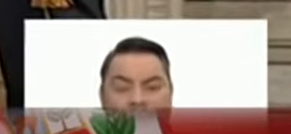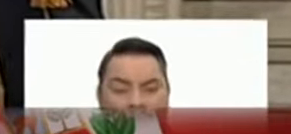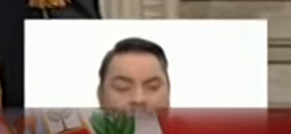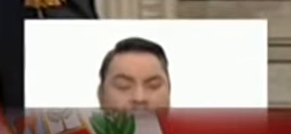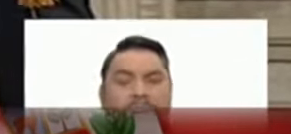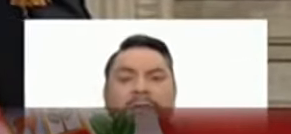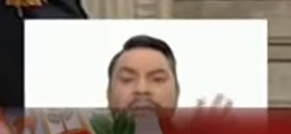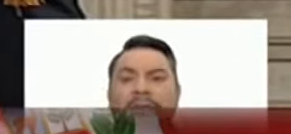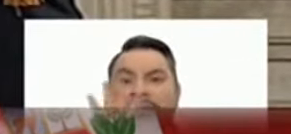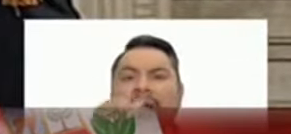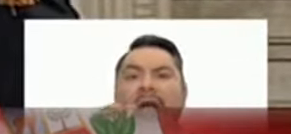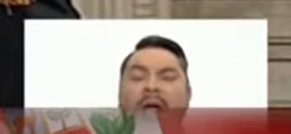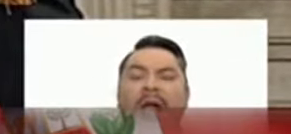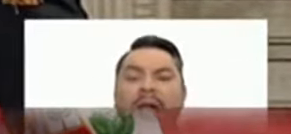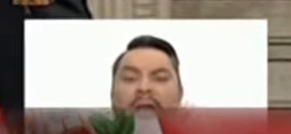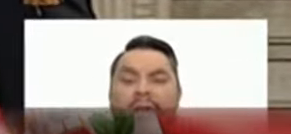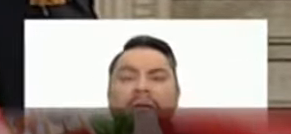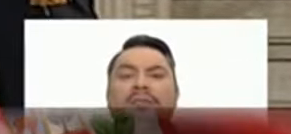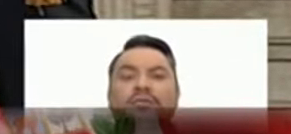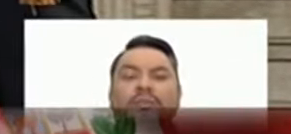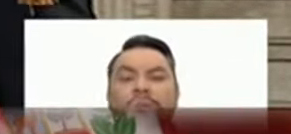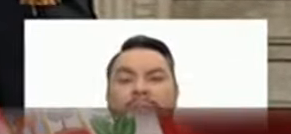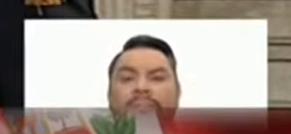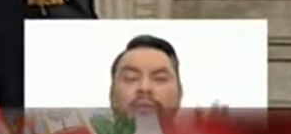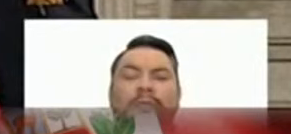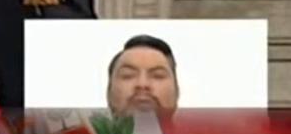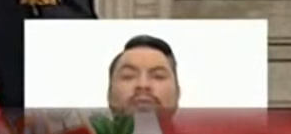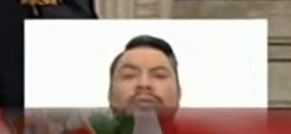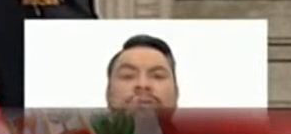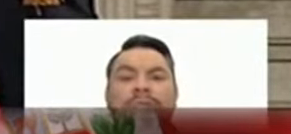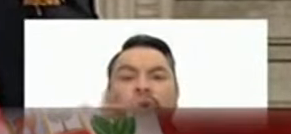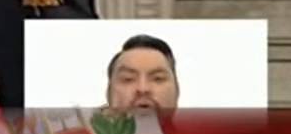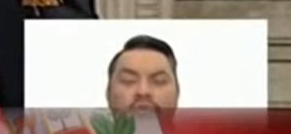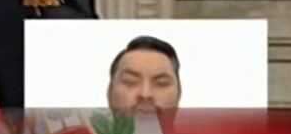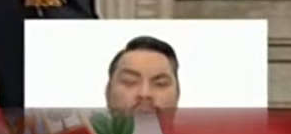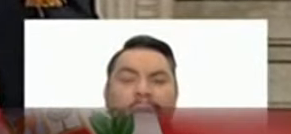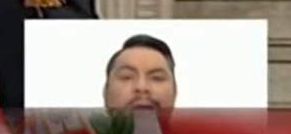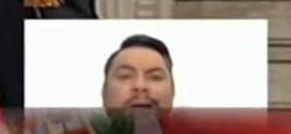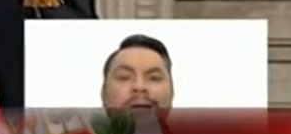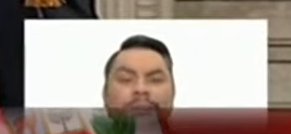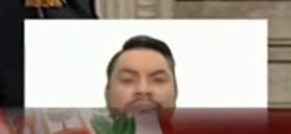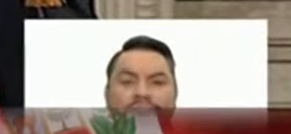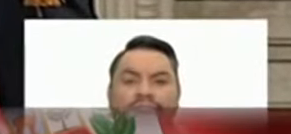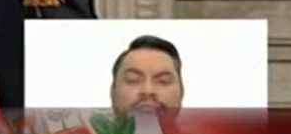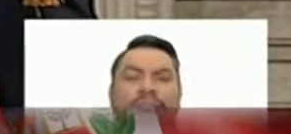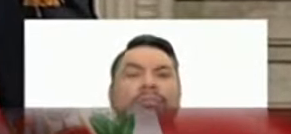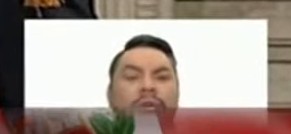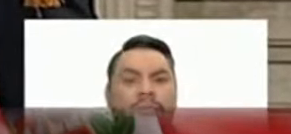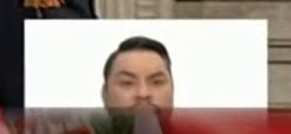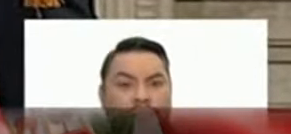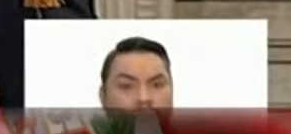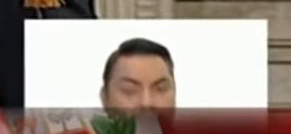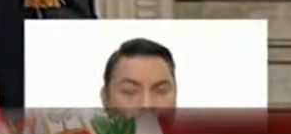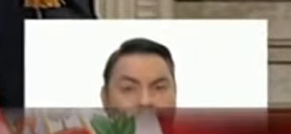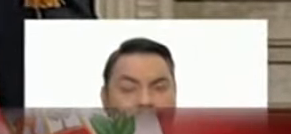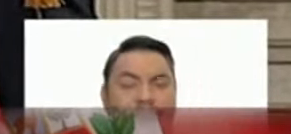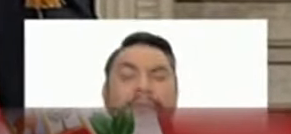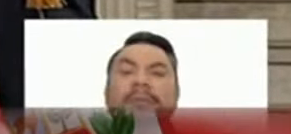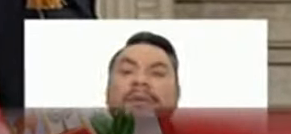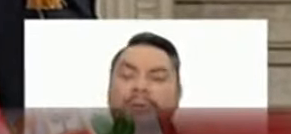artículo 15A de la Ley número 29.158, Ley Orgánica del Poder Ejecutivo,